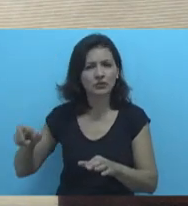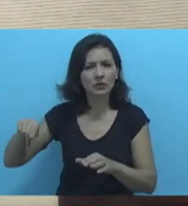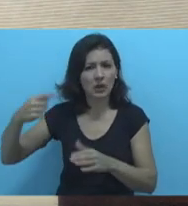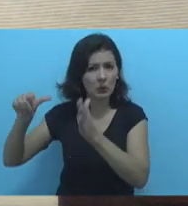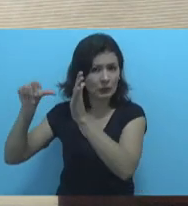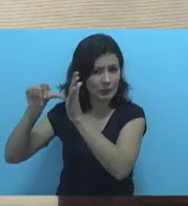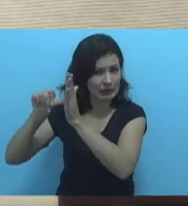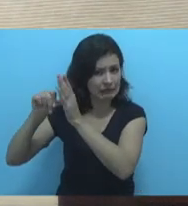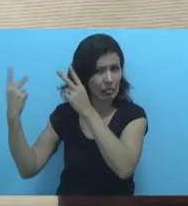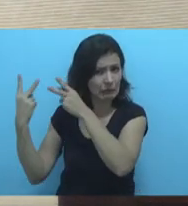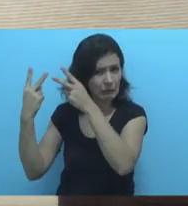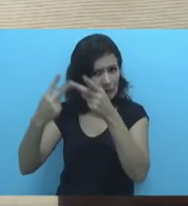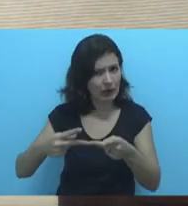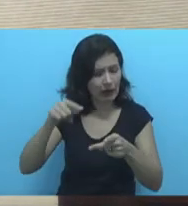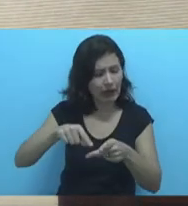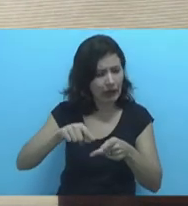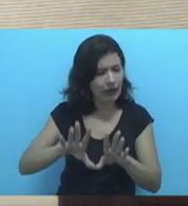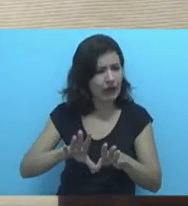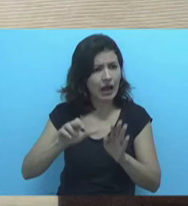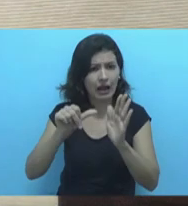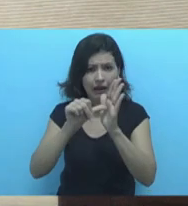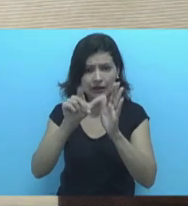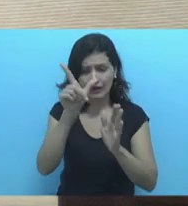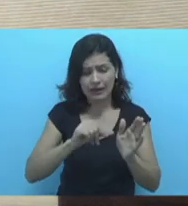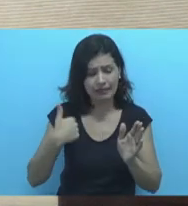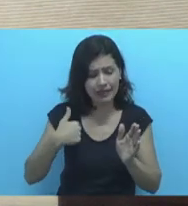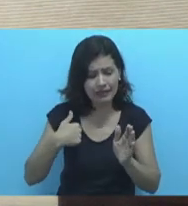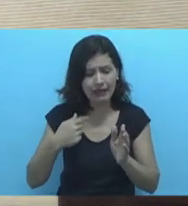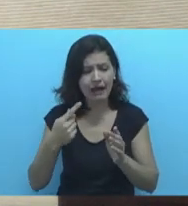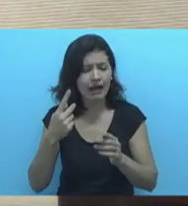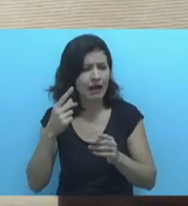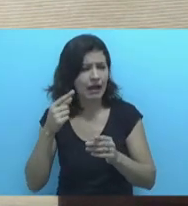días y observara lo que nosotros observamos?